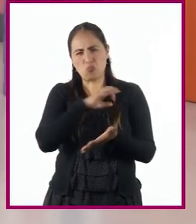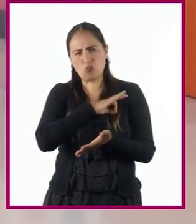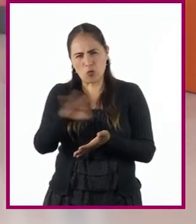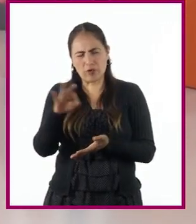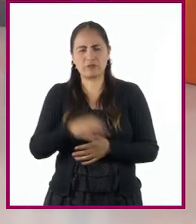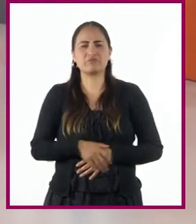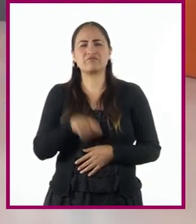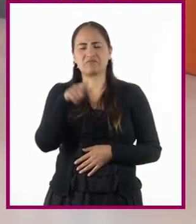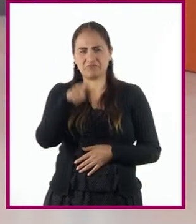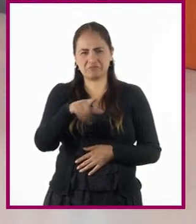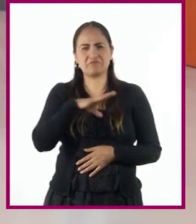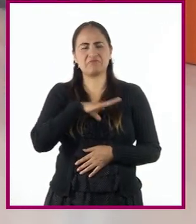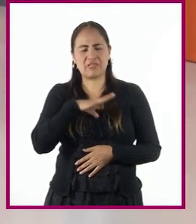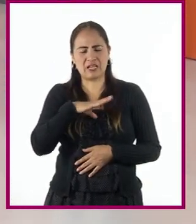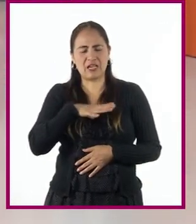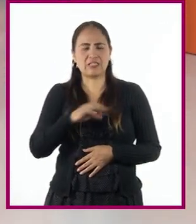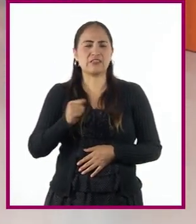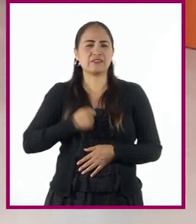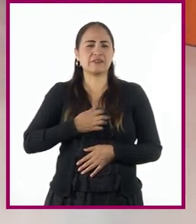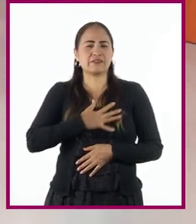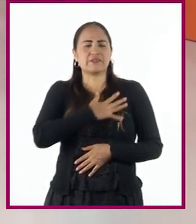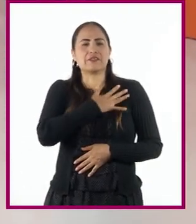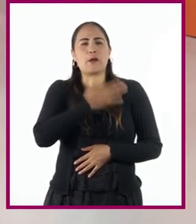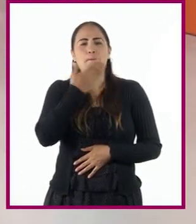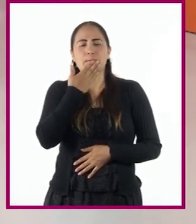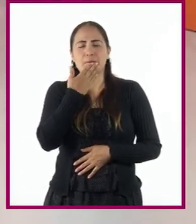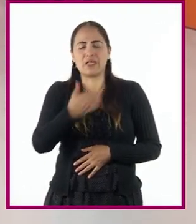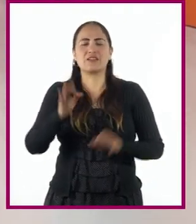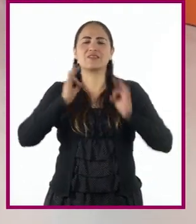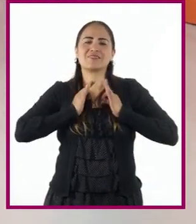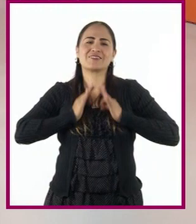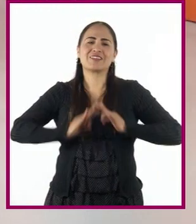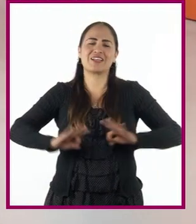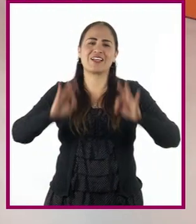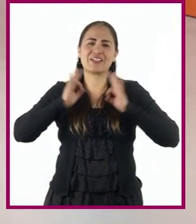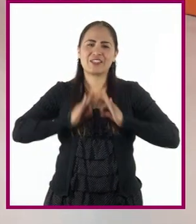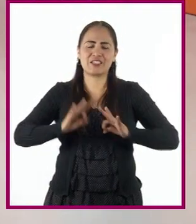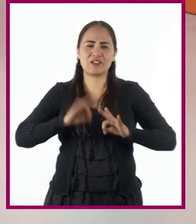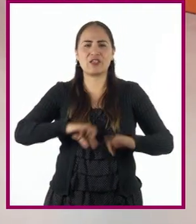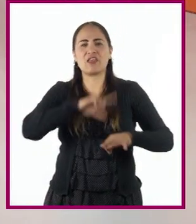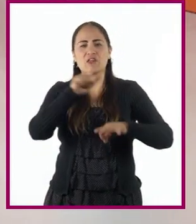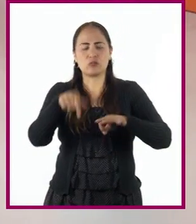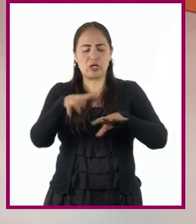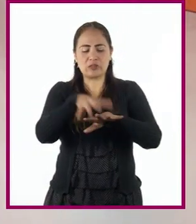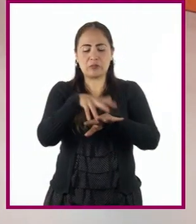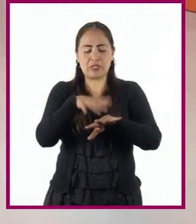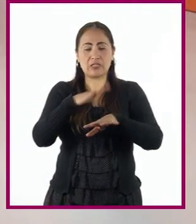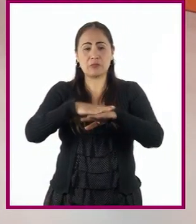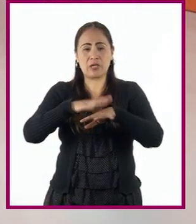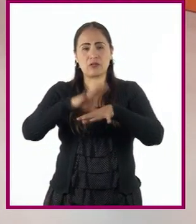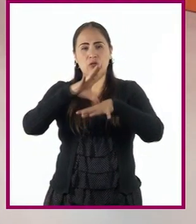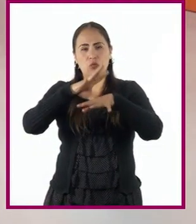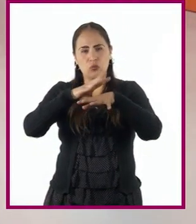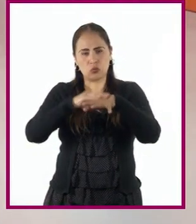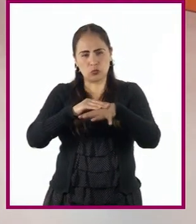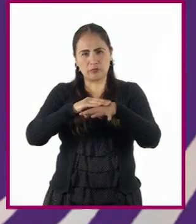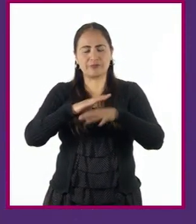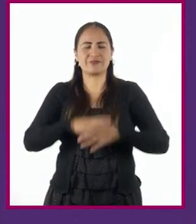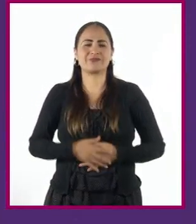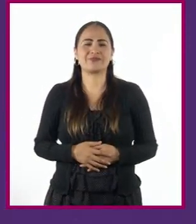presentan propiedades hidratantes, producen un efecto relajante y desinflamante, así como nutrimentos para la